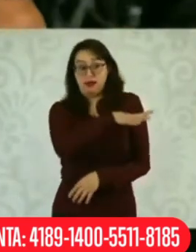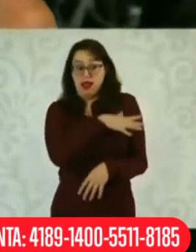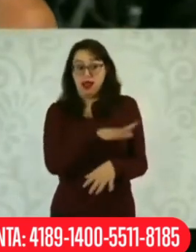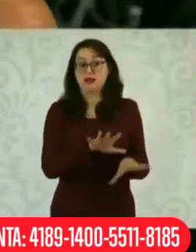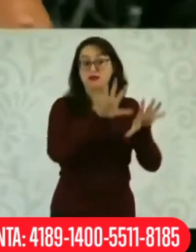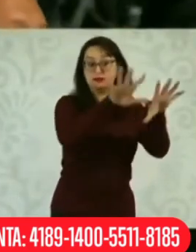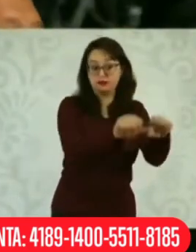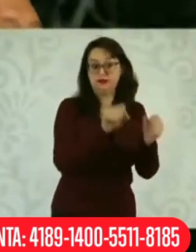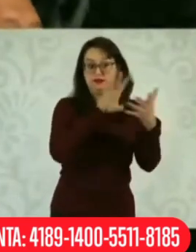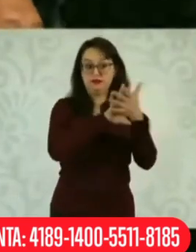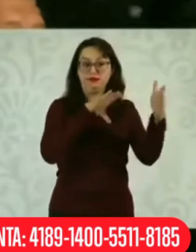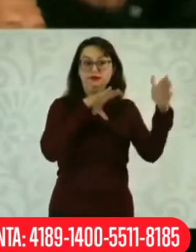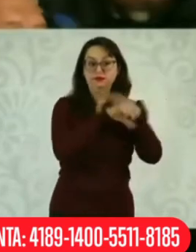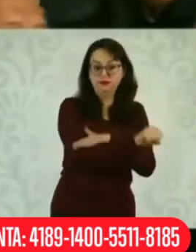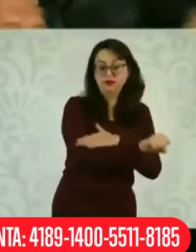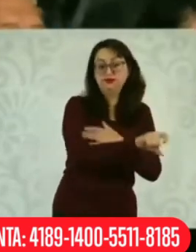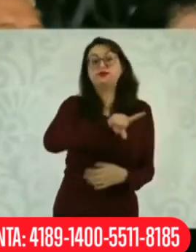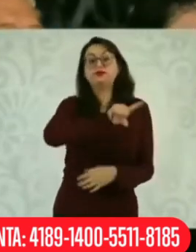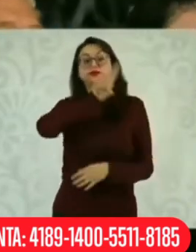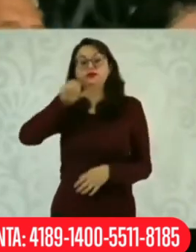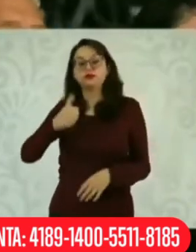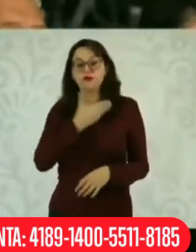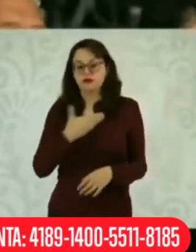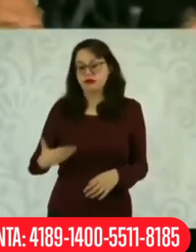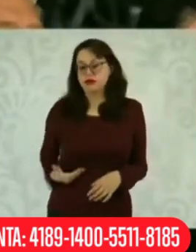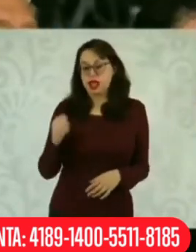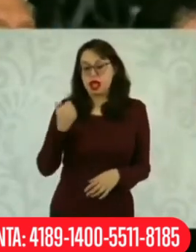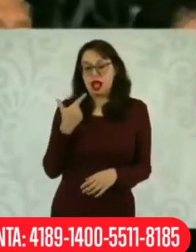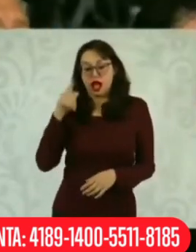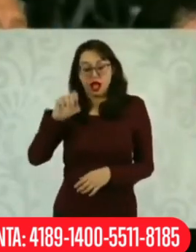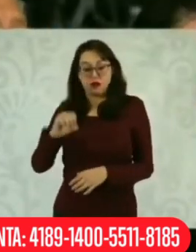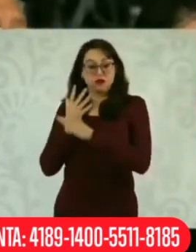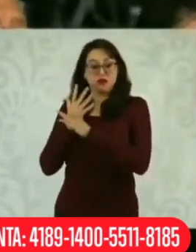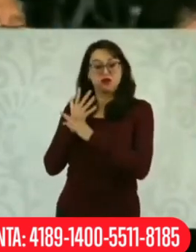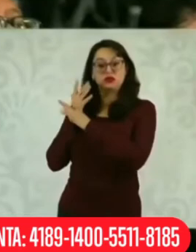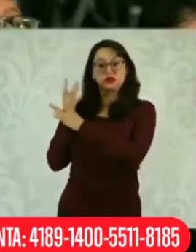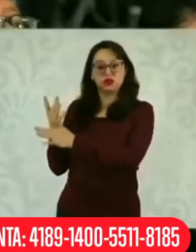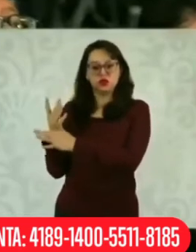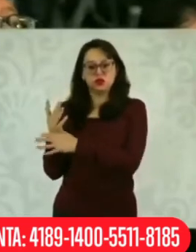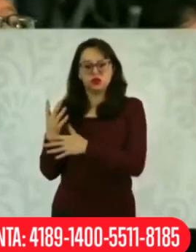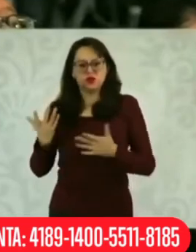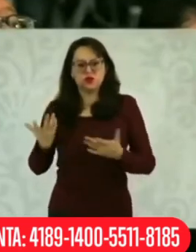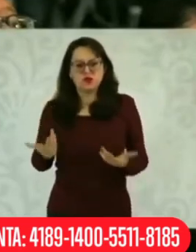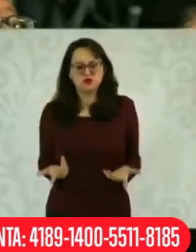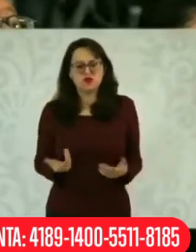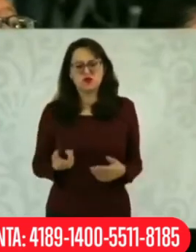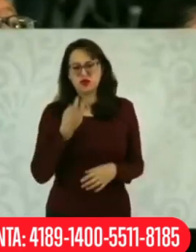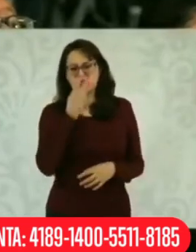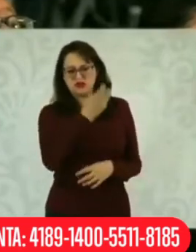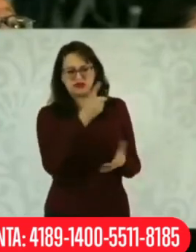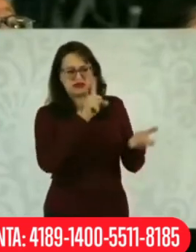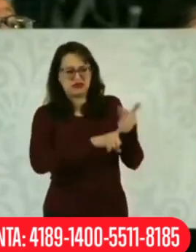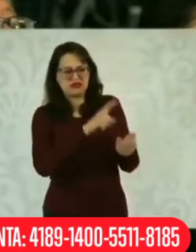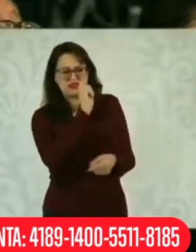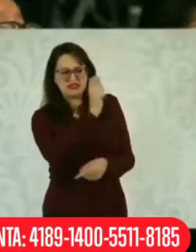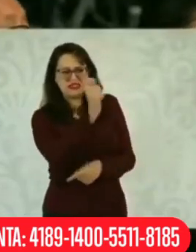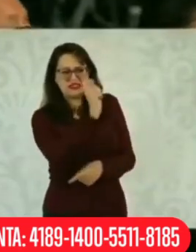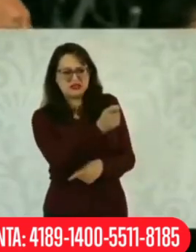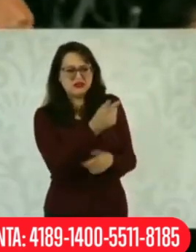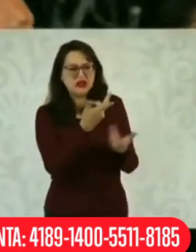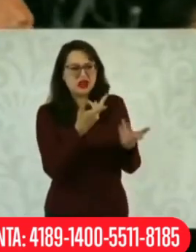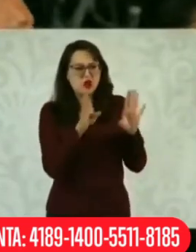un inicio, bueno, el propio presidente Andrés Manuel López Obrador decía que podía ser la forma en la que podíamos conocer cómo se